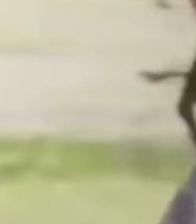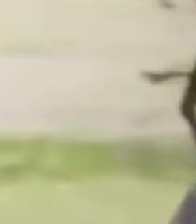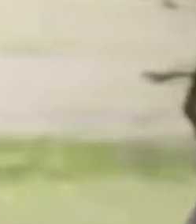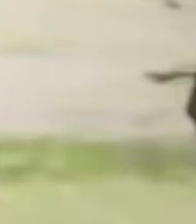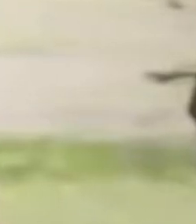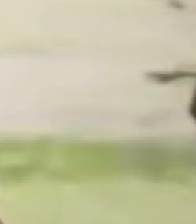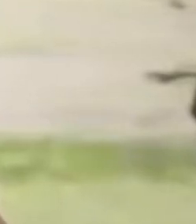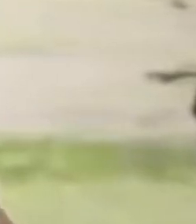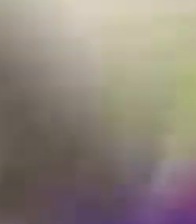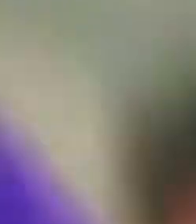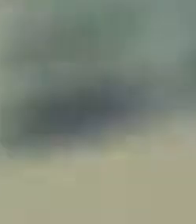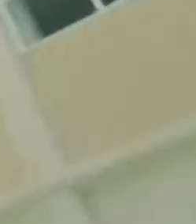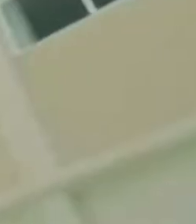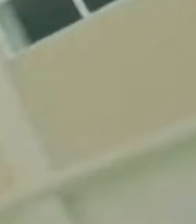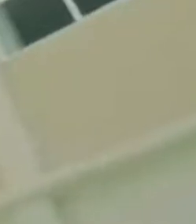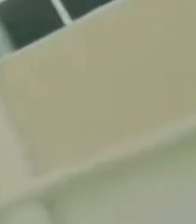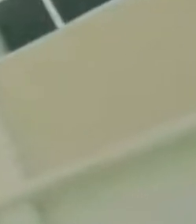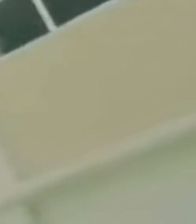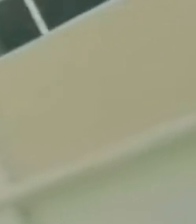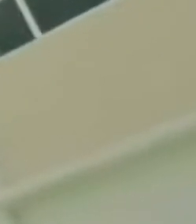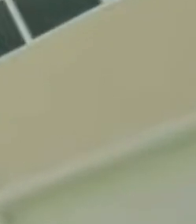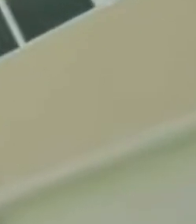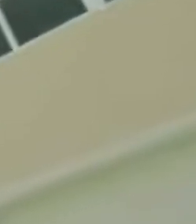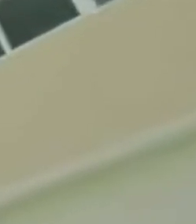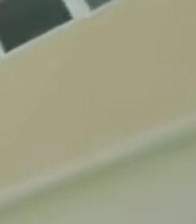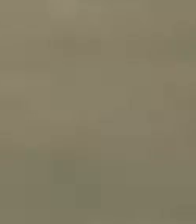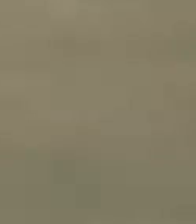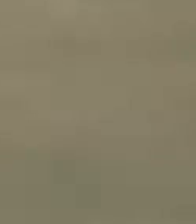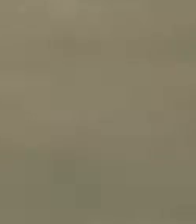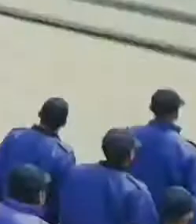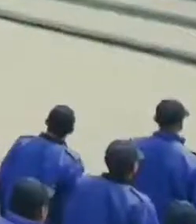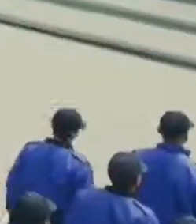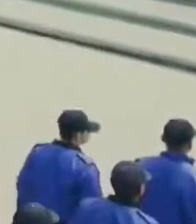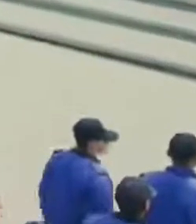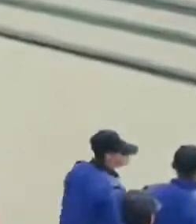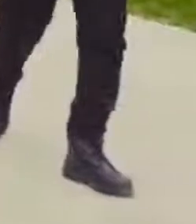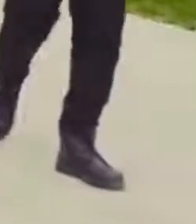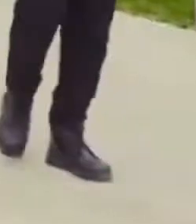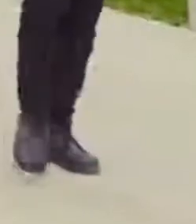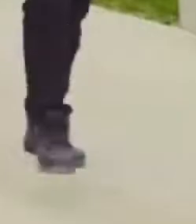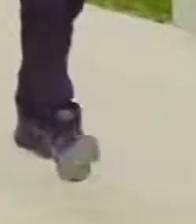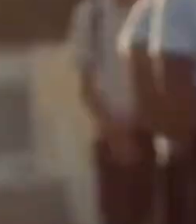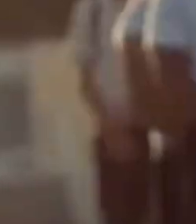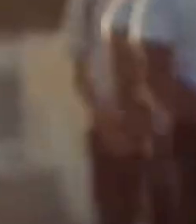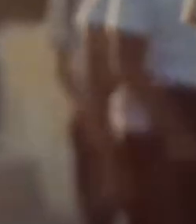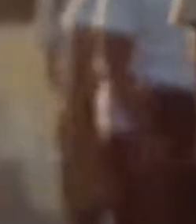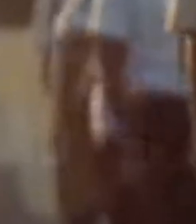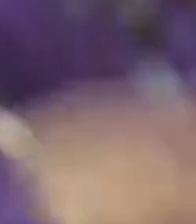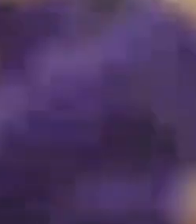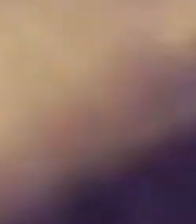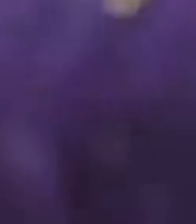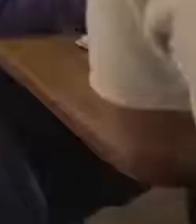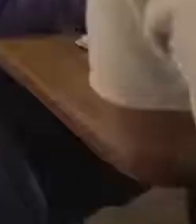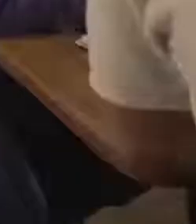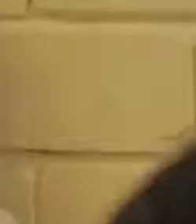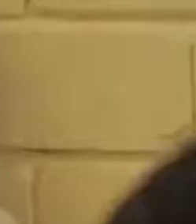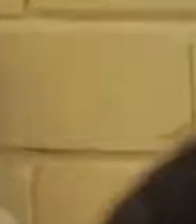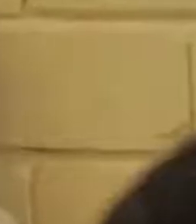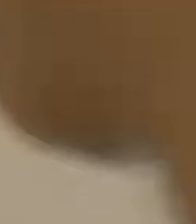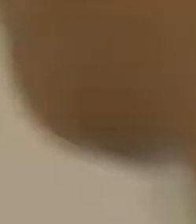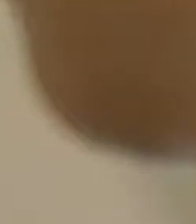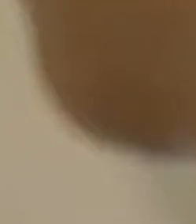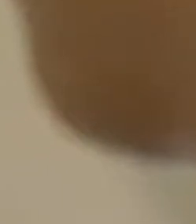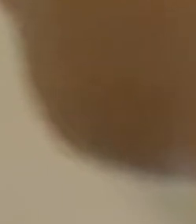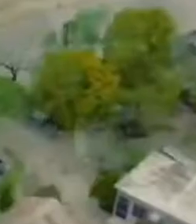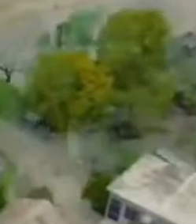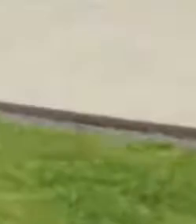hartazgo por falta de oportunidades. Elegimos mirar diferente y el olvido de años lo convertimos en disciplina y valores con educación